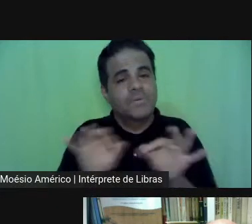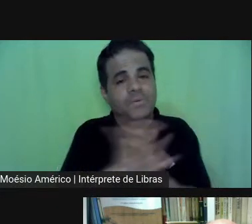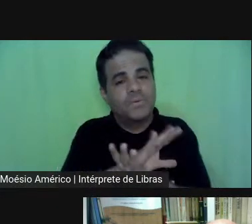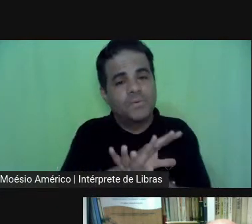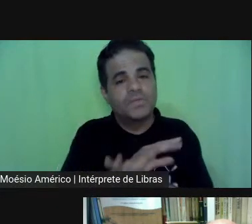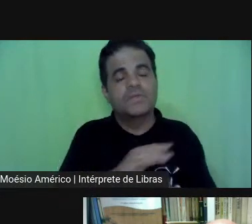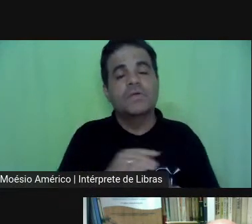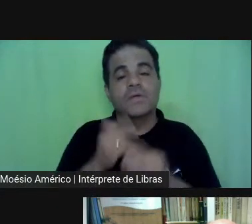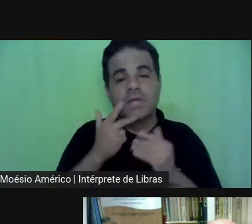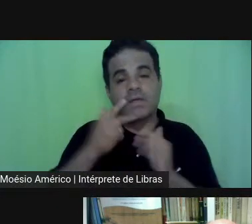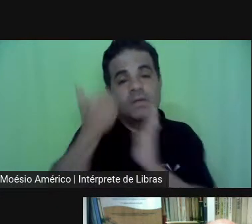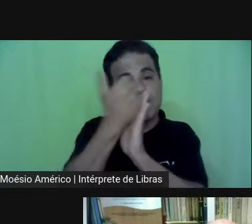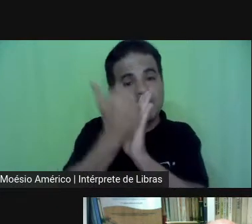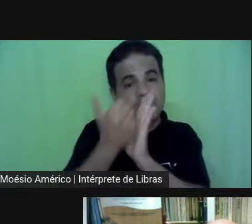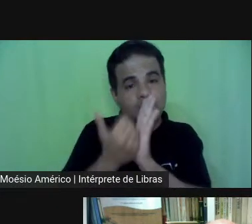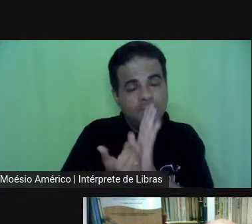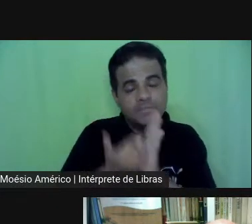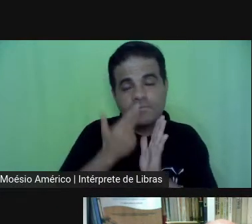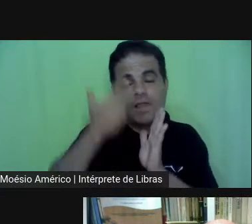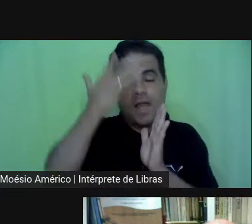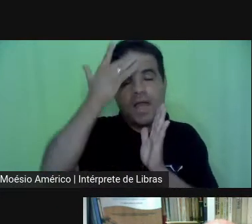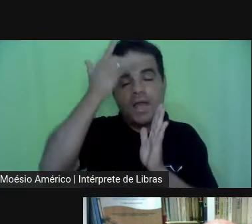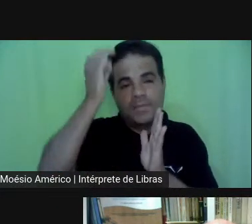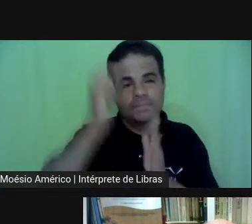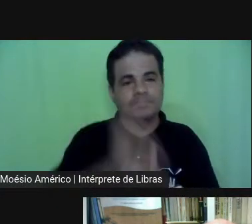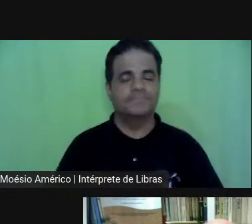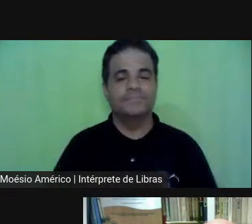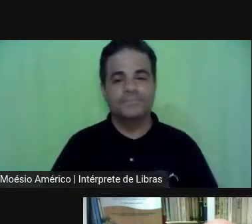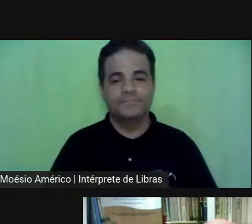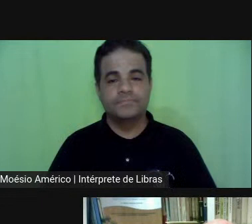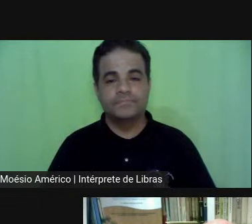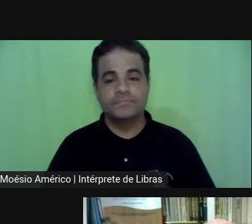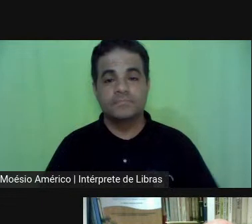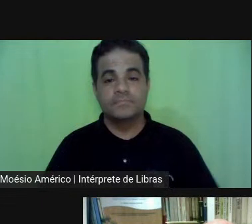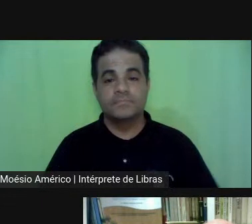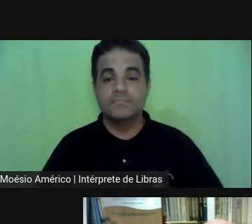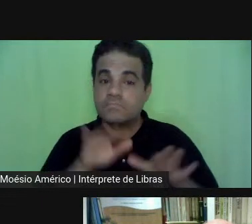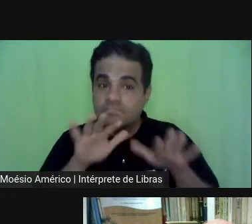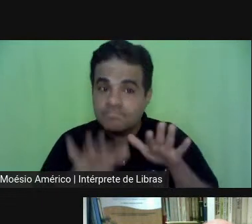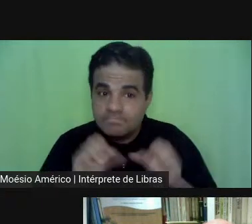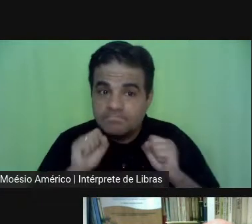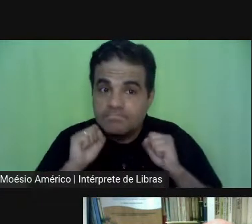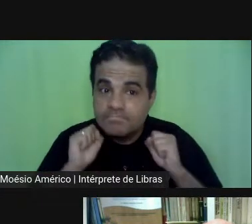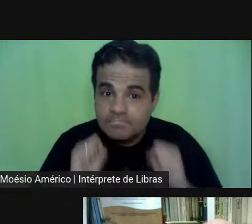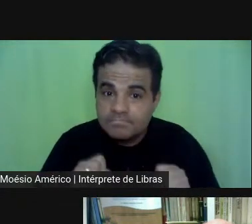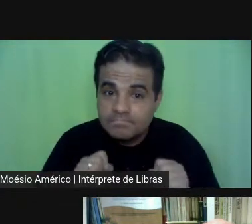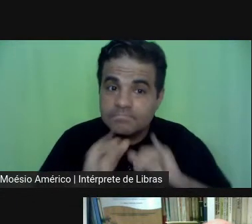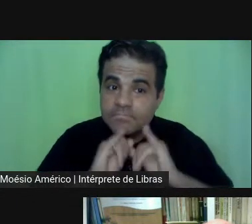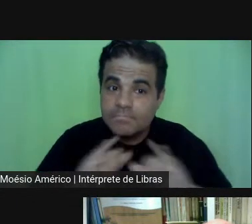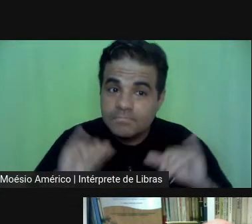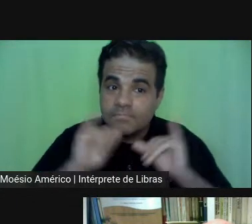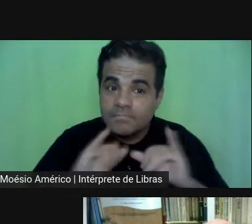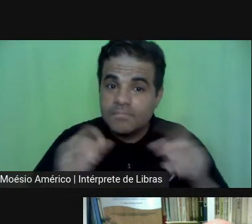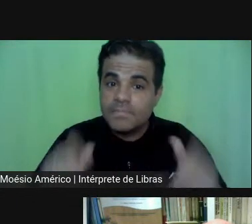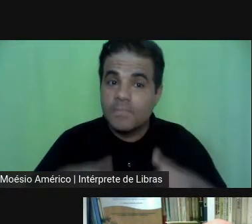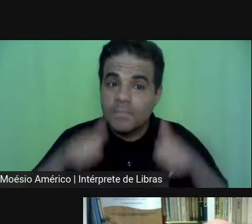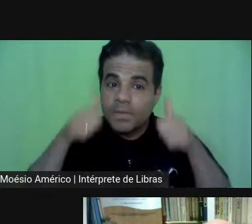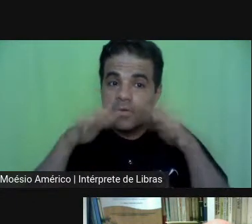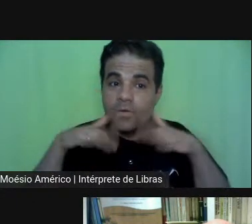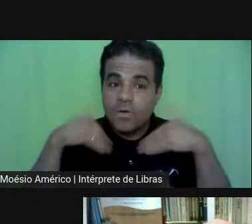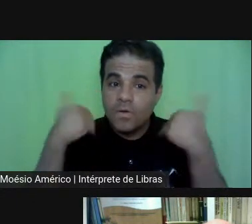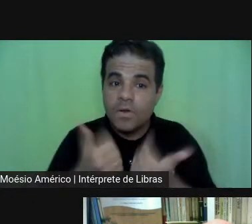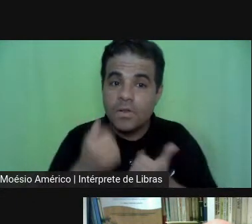pasará programación del día ya mañana tal vez esté aquí en cosa fácil propagando mejorado con gracia de